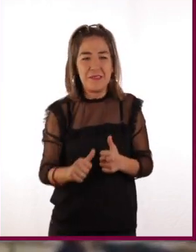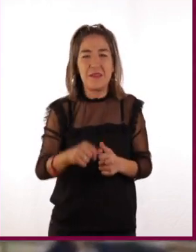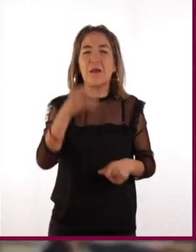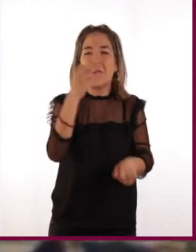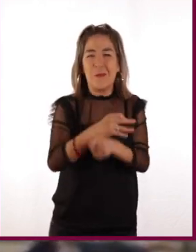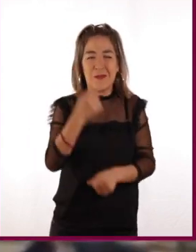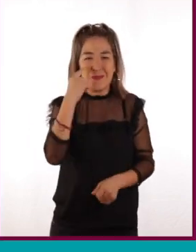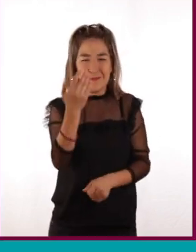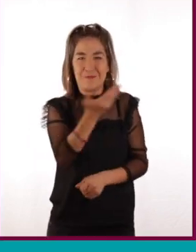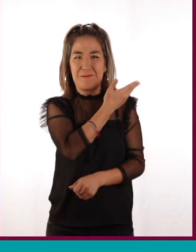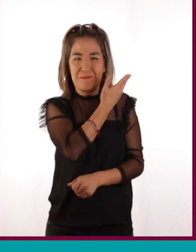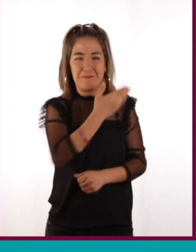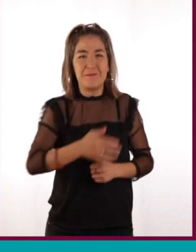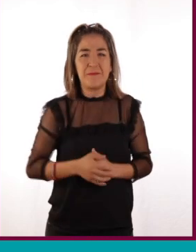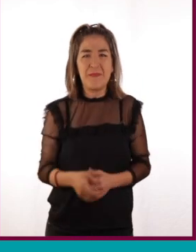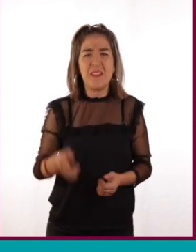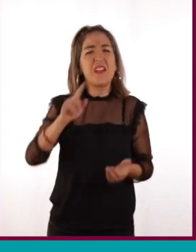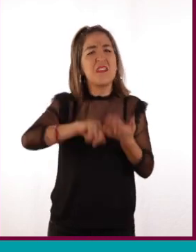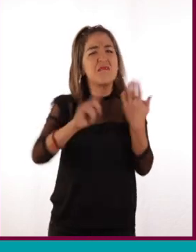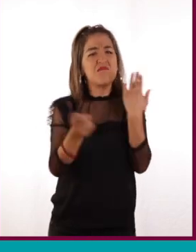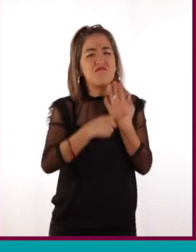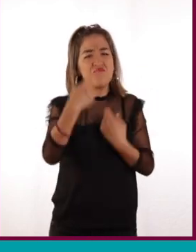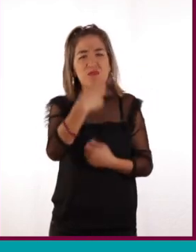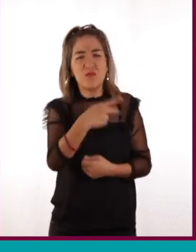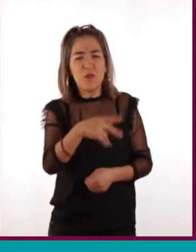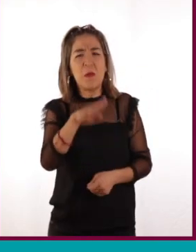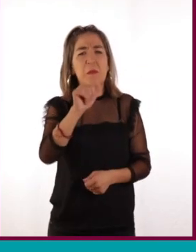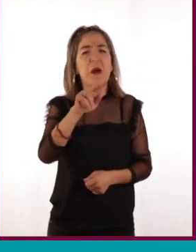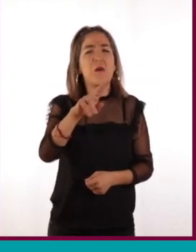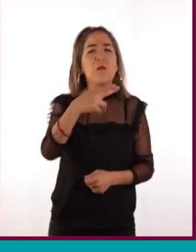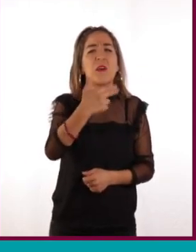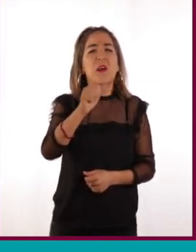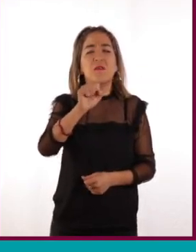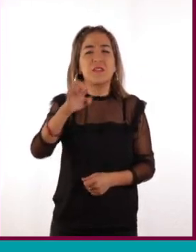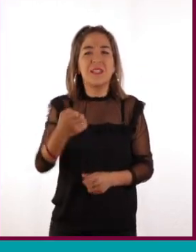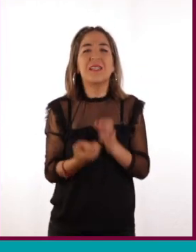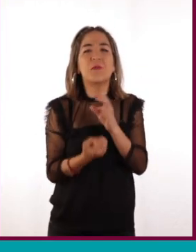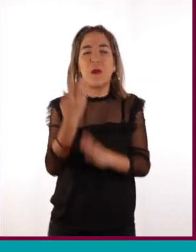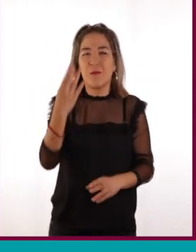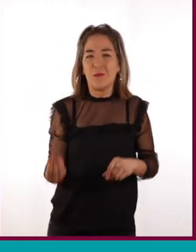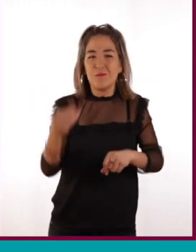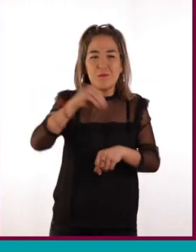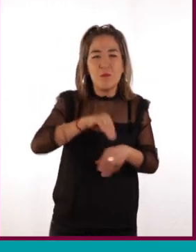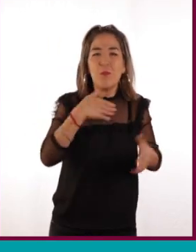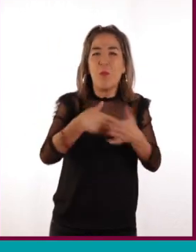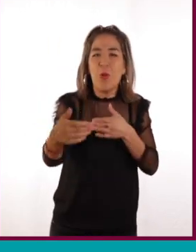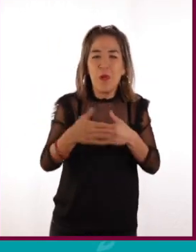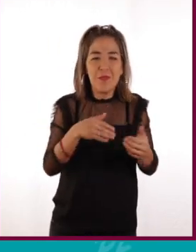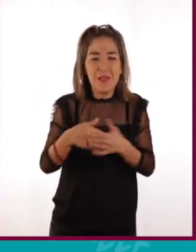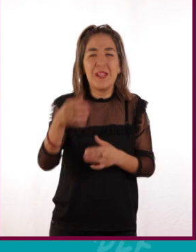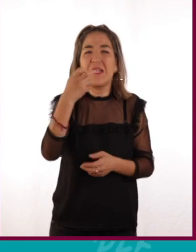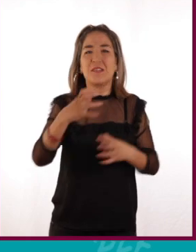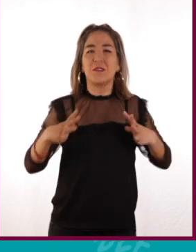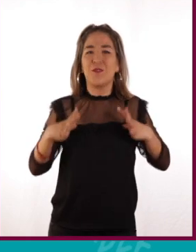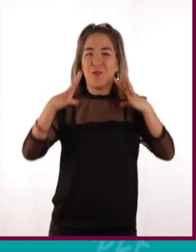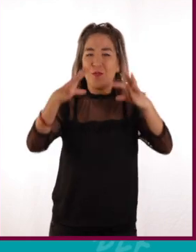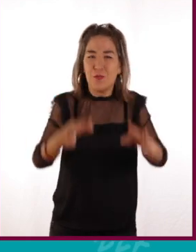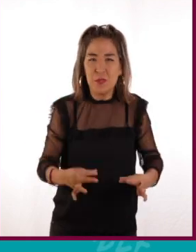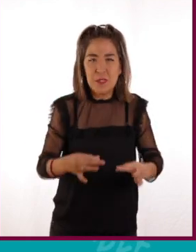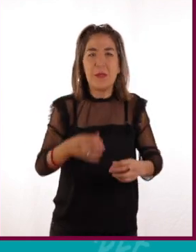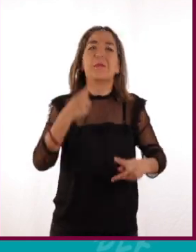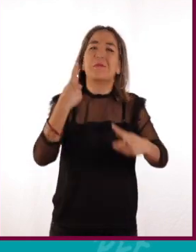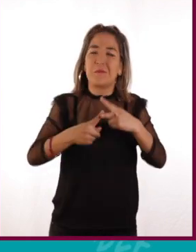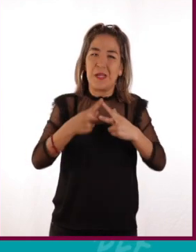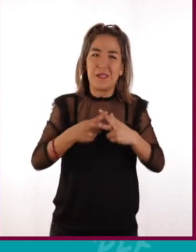propuesta artística. Como hemos visto, detrás de la Bauhaus está la influencia del modernismo, también del momento social en el que